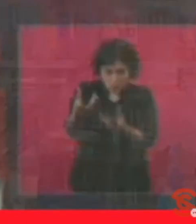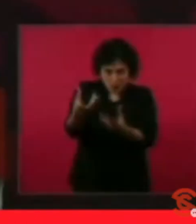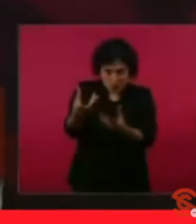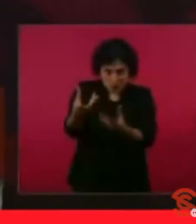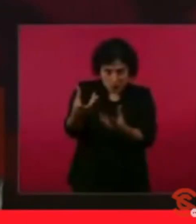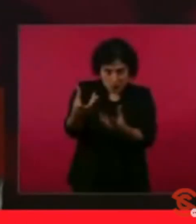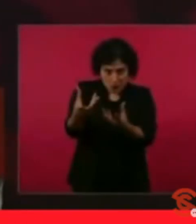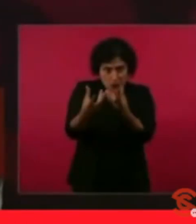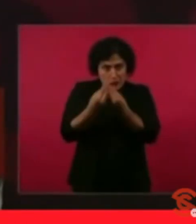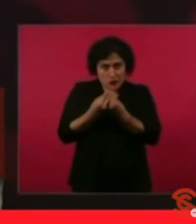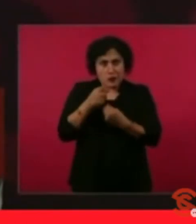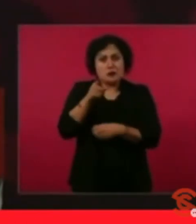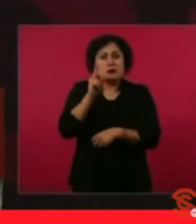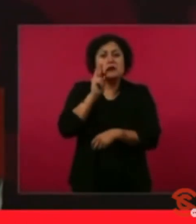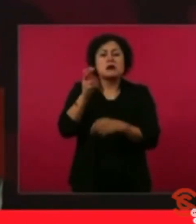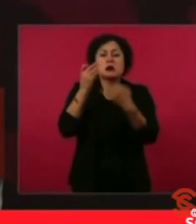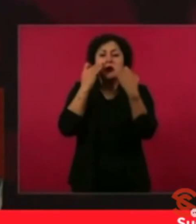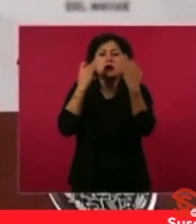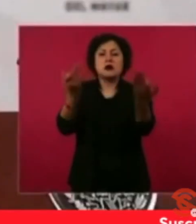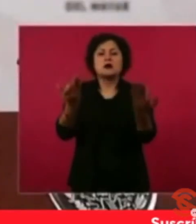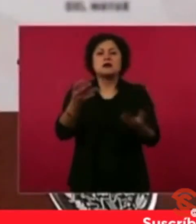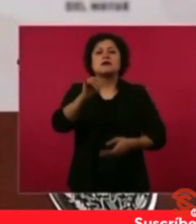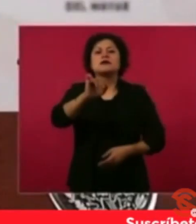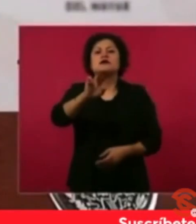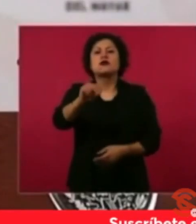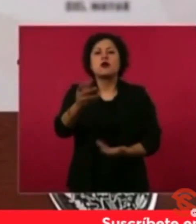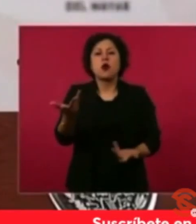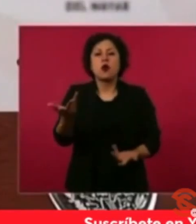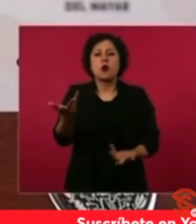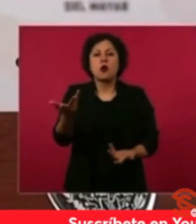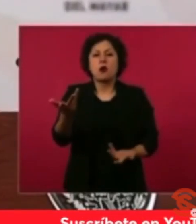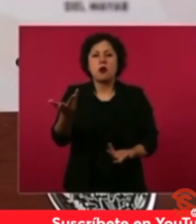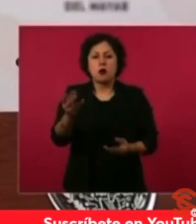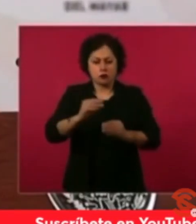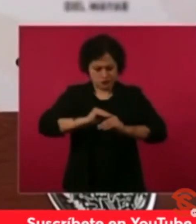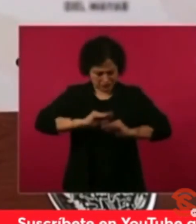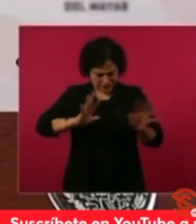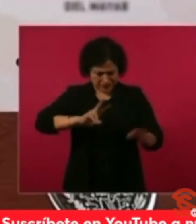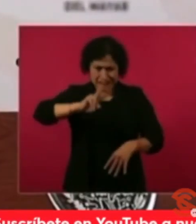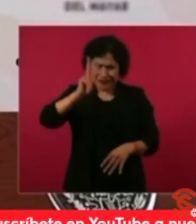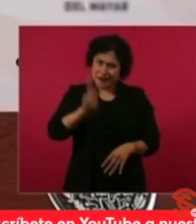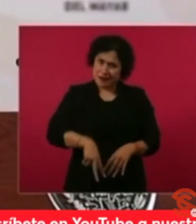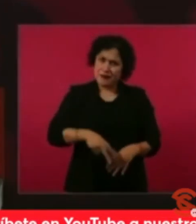contexto. No hacen crónicas.